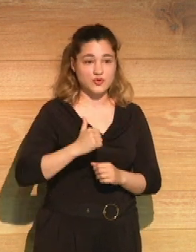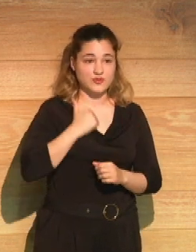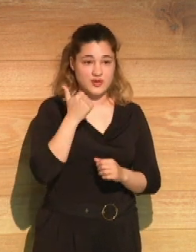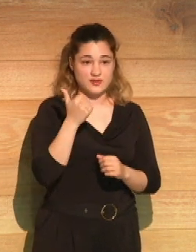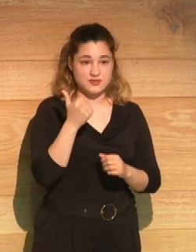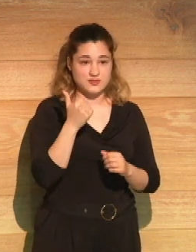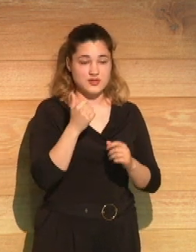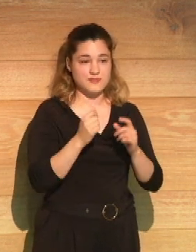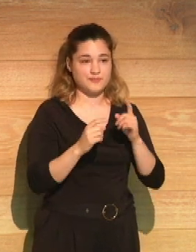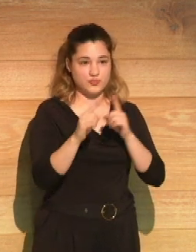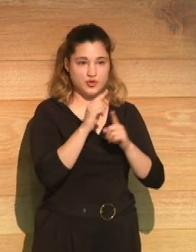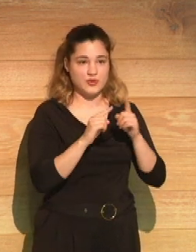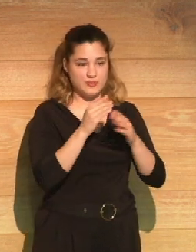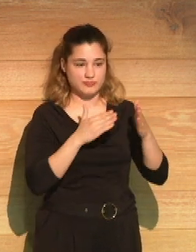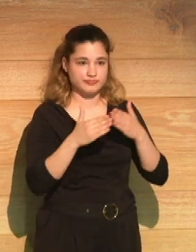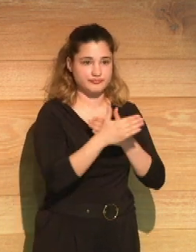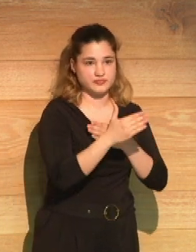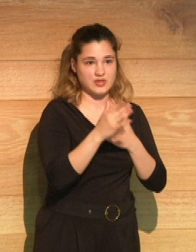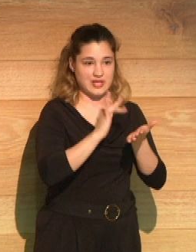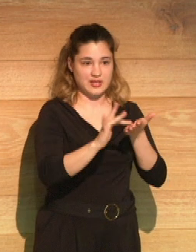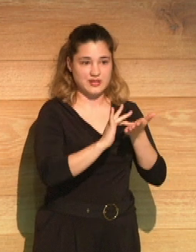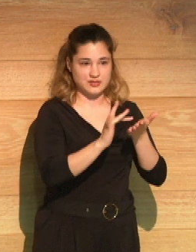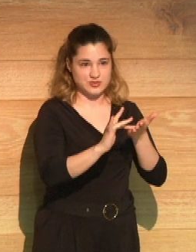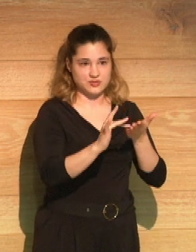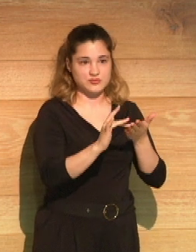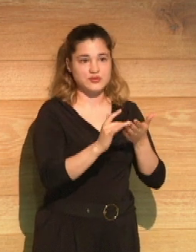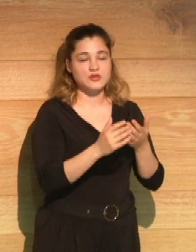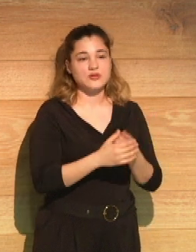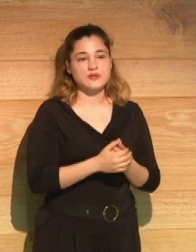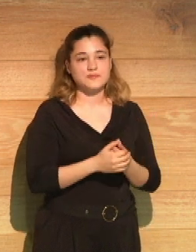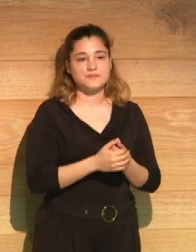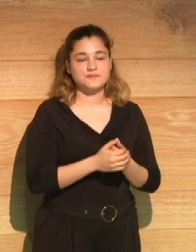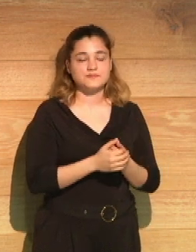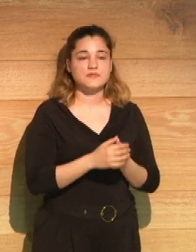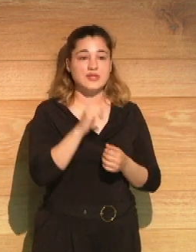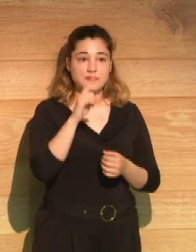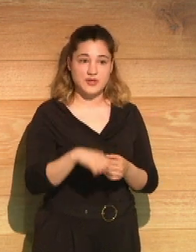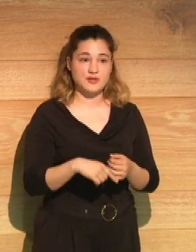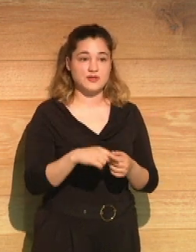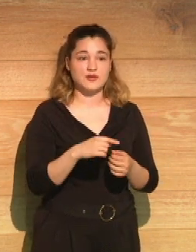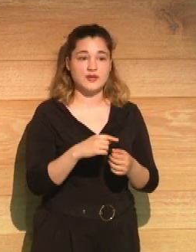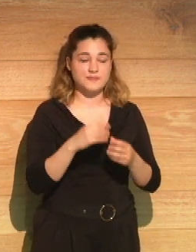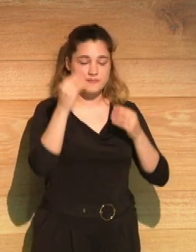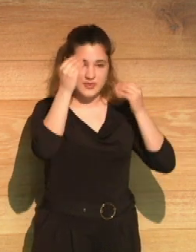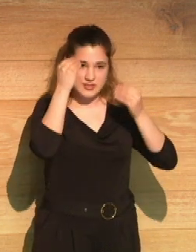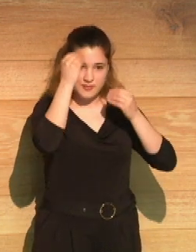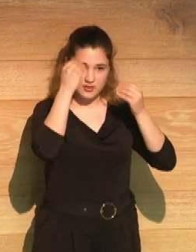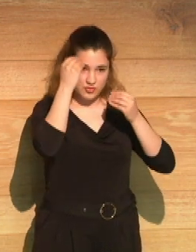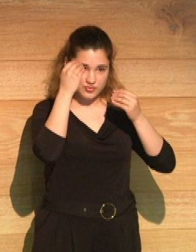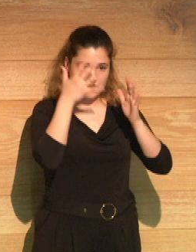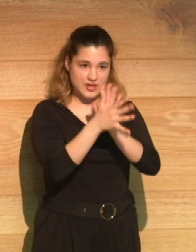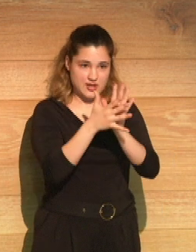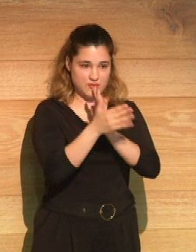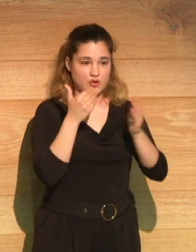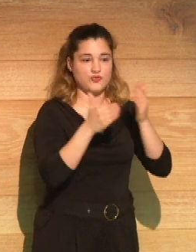desafíos que nos presenta la digitalización desde la perspectiva de los intercambios expositivos y cerraremos con algunas reflexiones de cara al